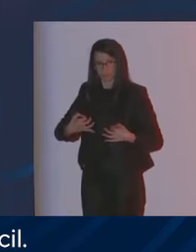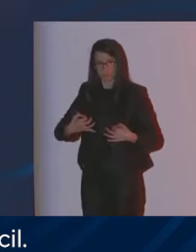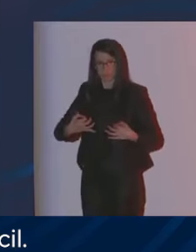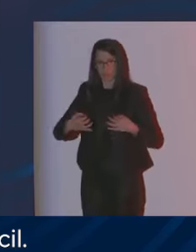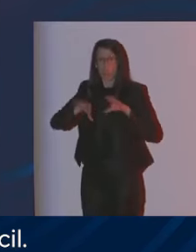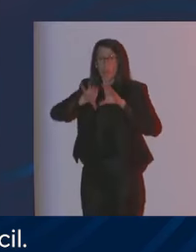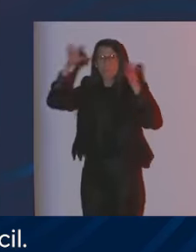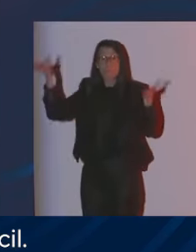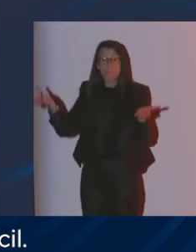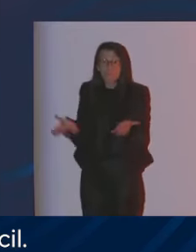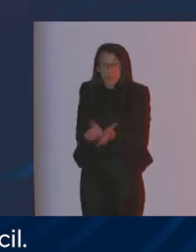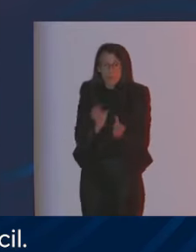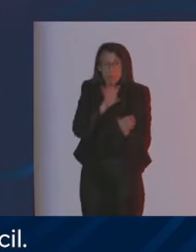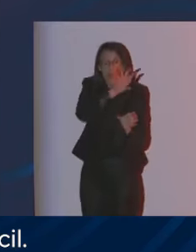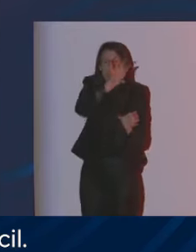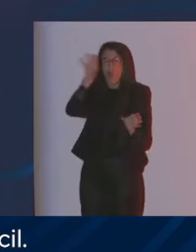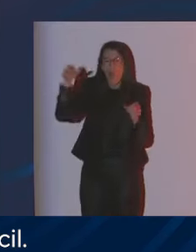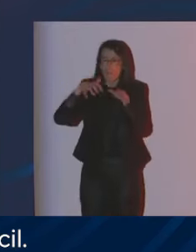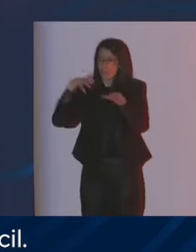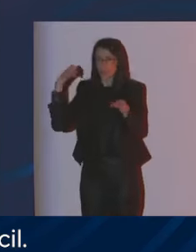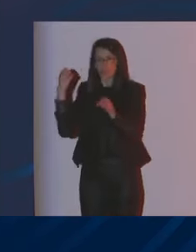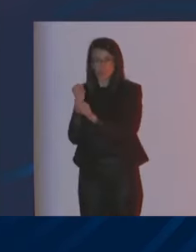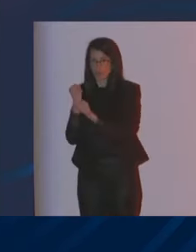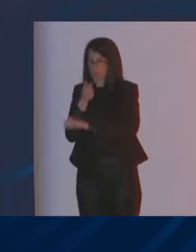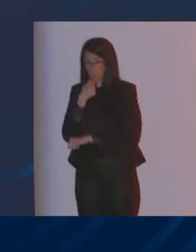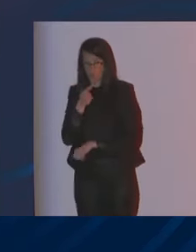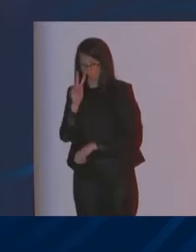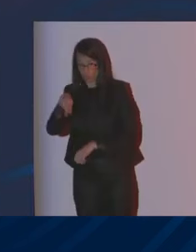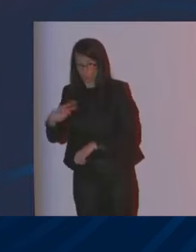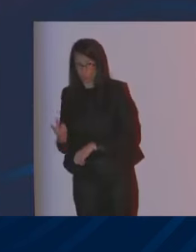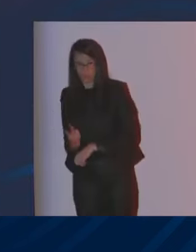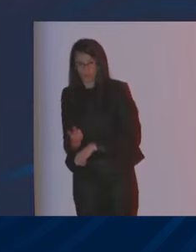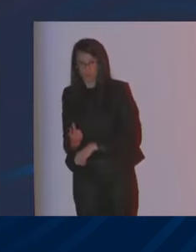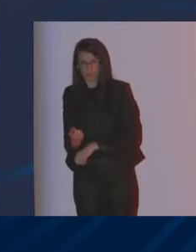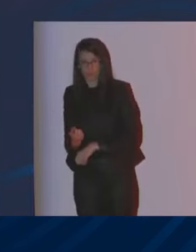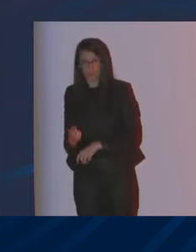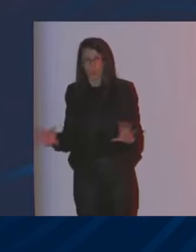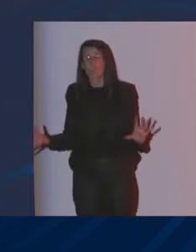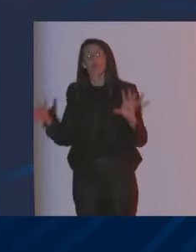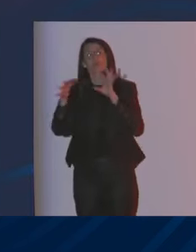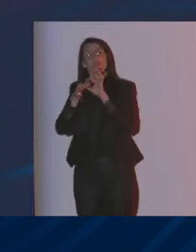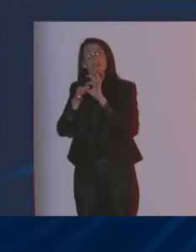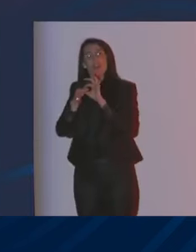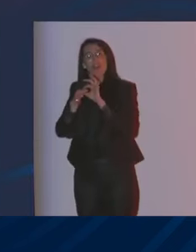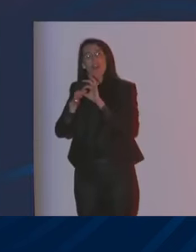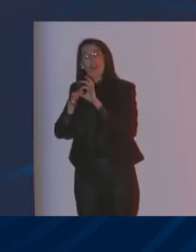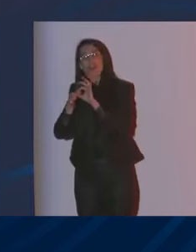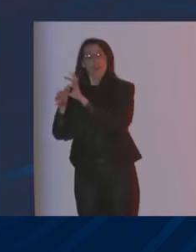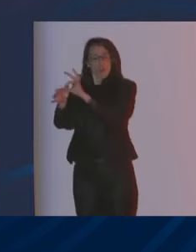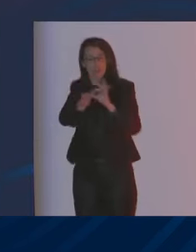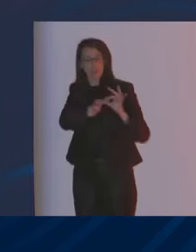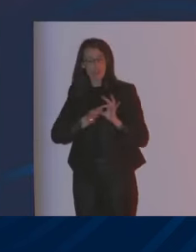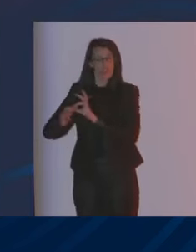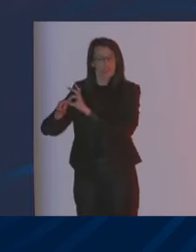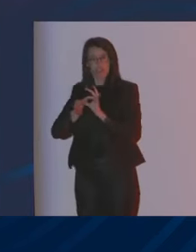todos los lugares del mundo, no es tarea fácil. Unidad es la coherencia